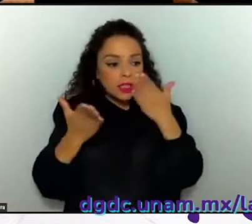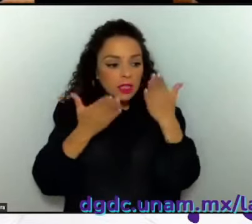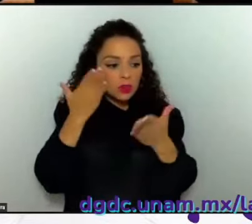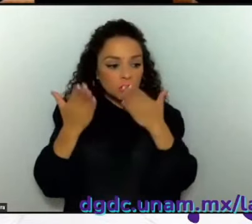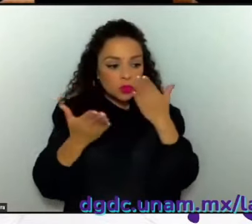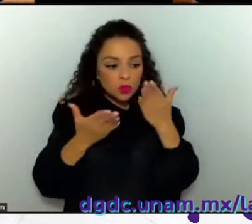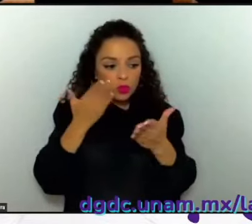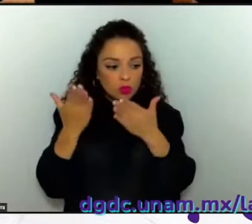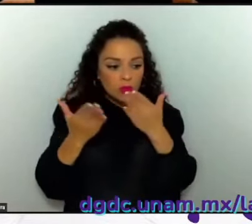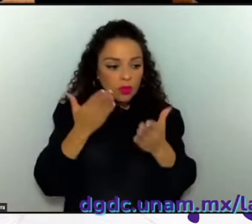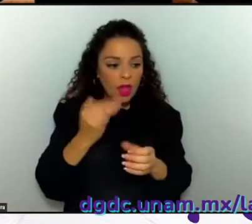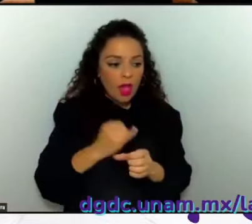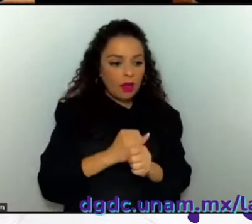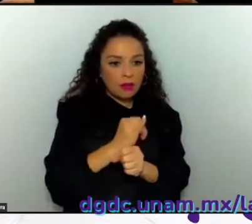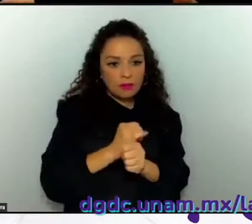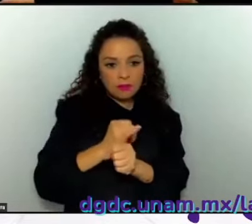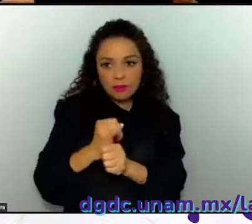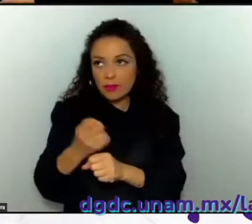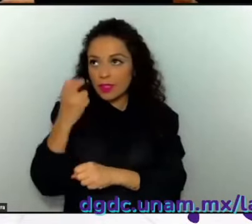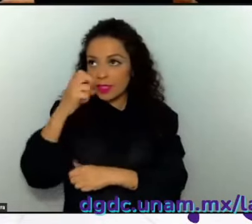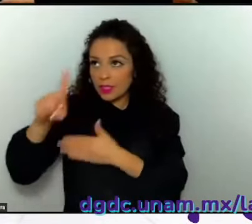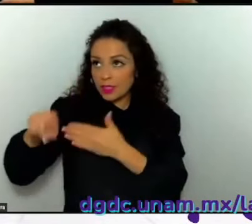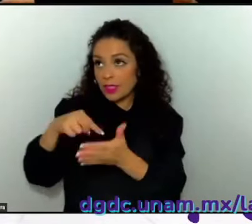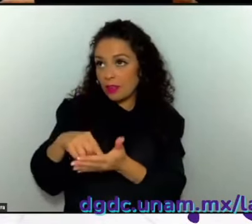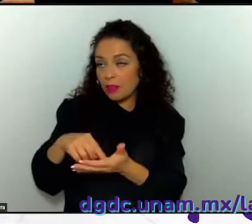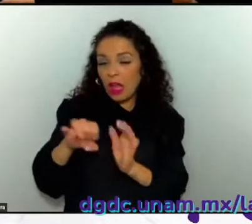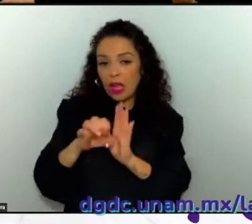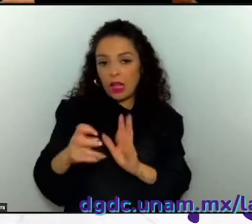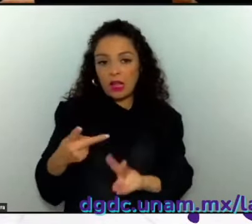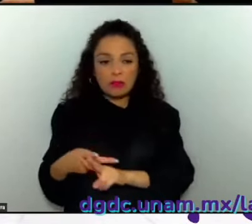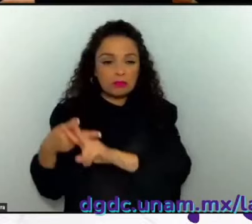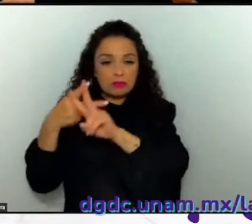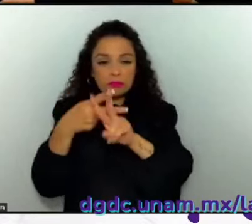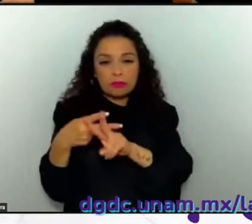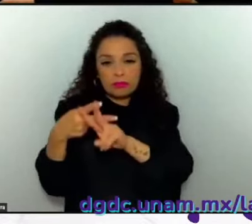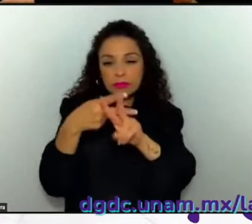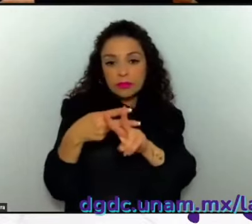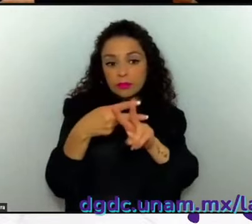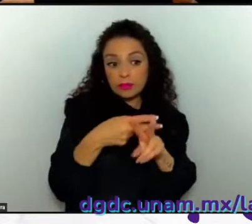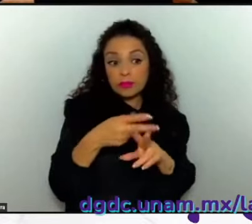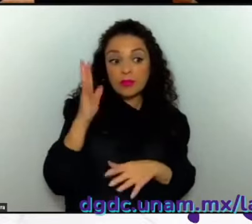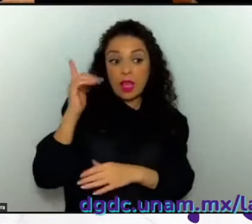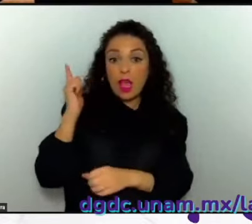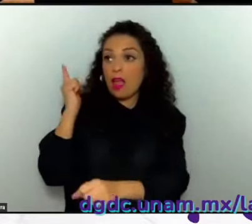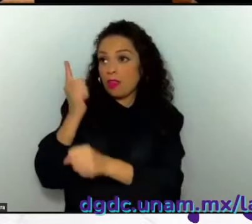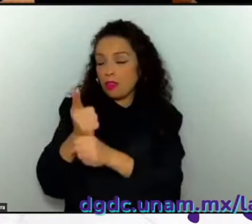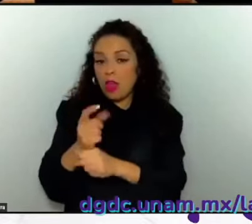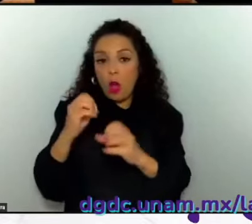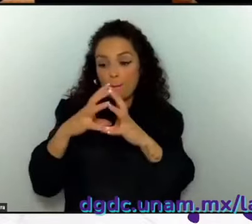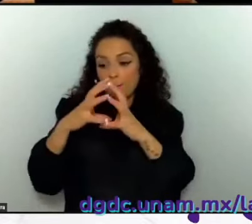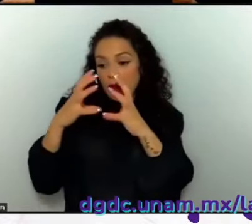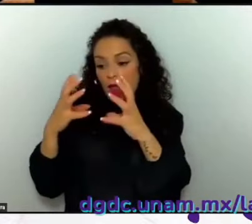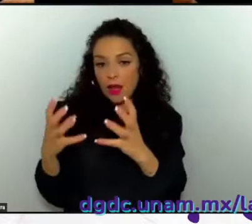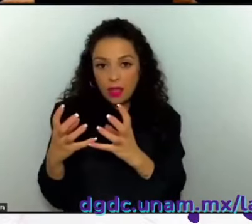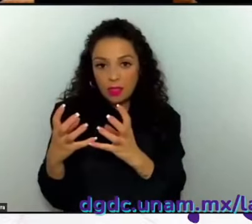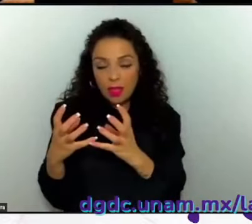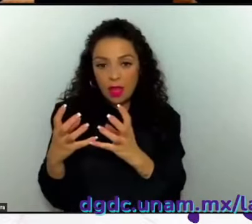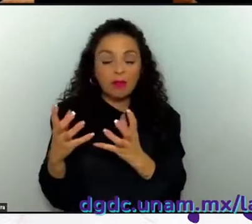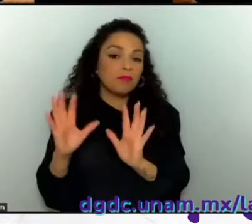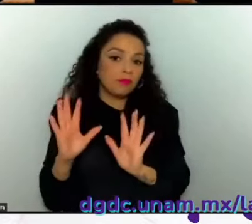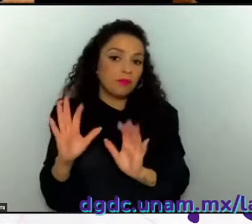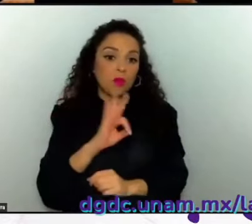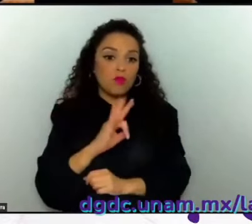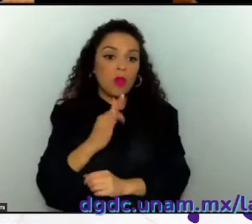ido descubriendo en estrellas que no están muy lejos de las estrellas de la galaxia, se han descubierto que tienen otros planetas. A lo mejor usar el telescopio James Webb para estudiar, por ejemplo,